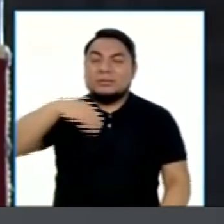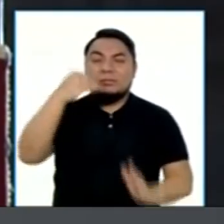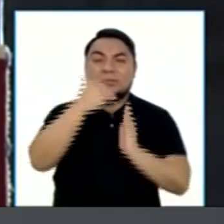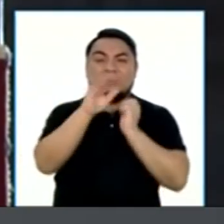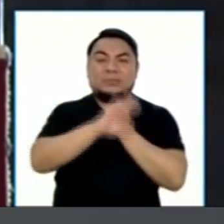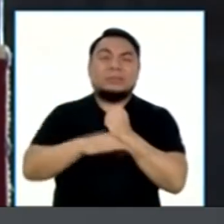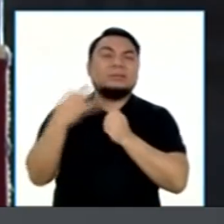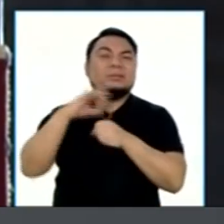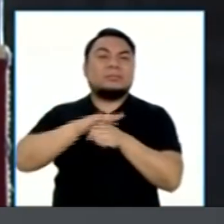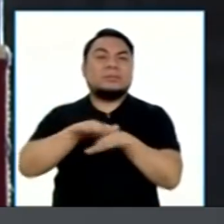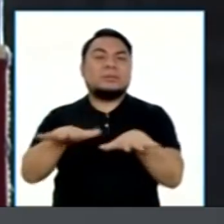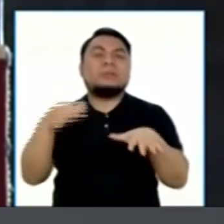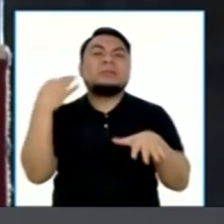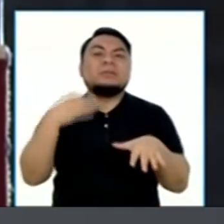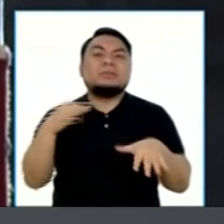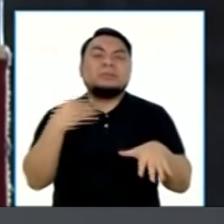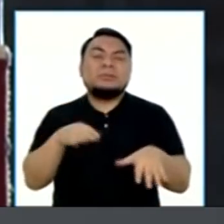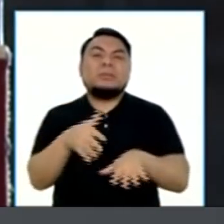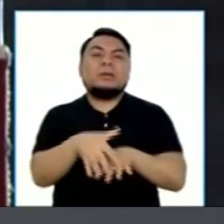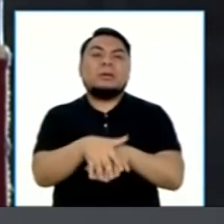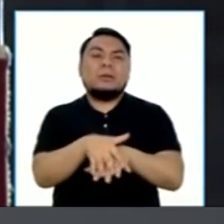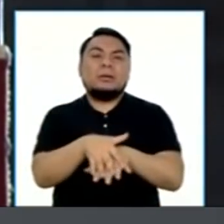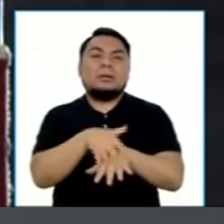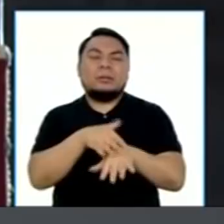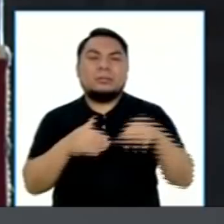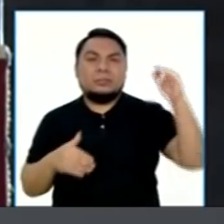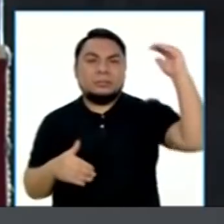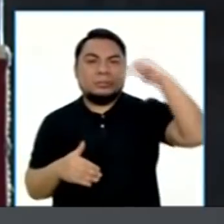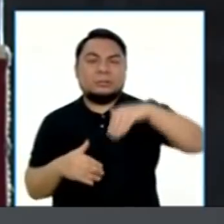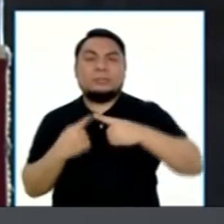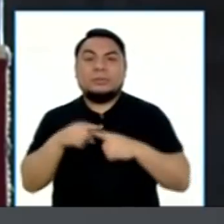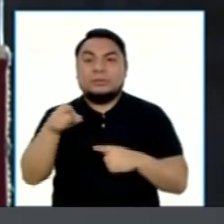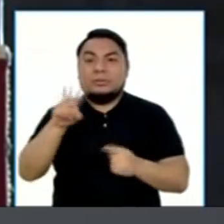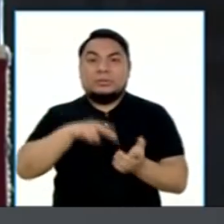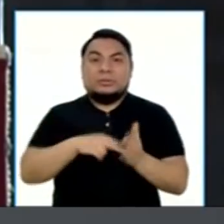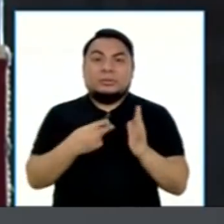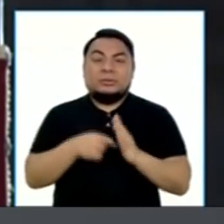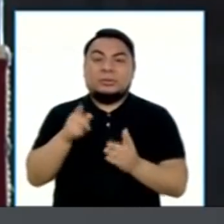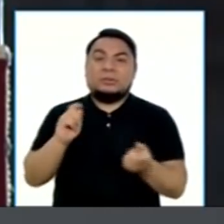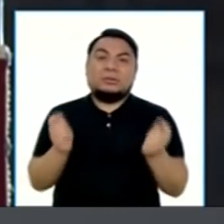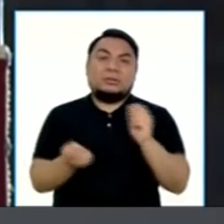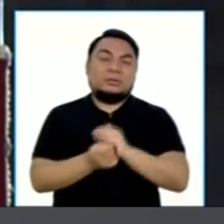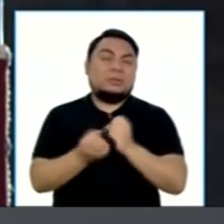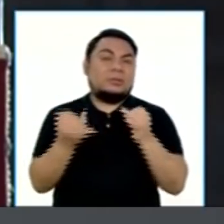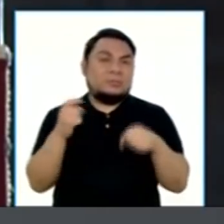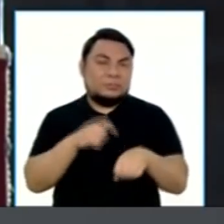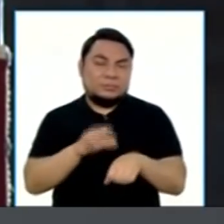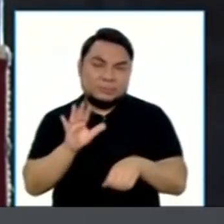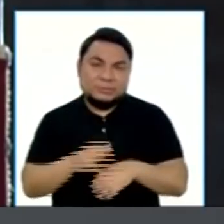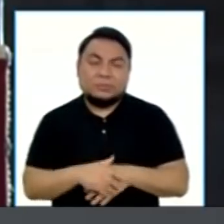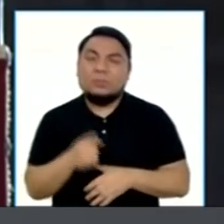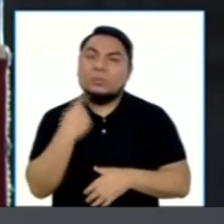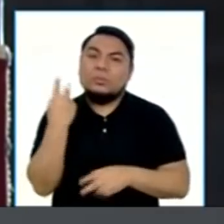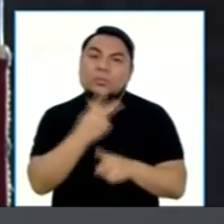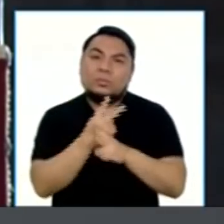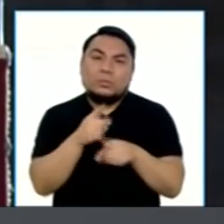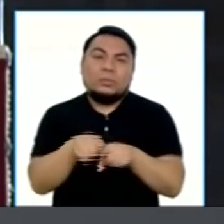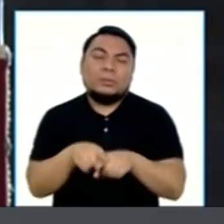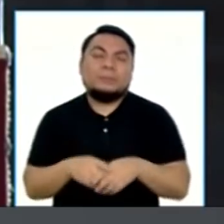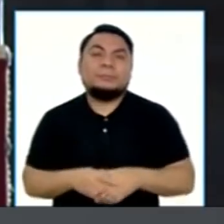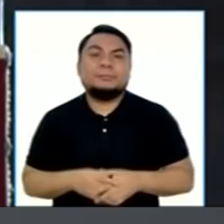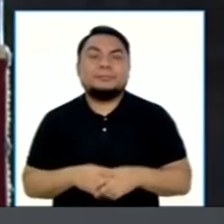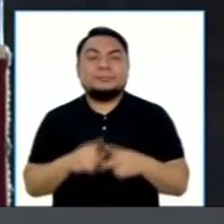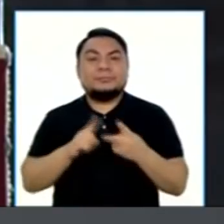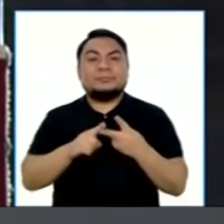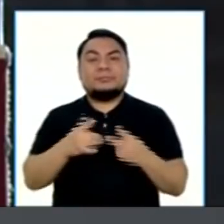medidas tienden a hacer una lenta disminución, pero no quiere decir que eso no va a cambiar en algún momento. Con respecto